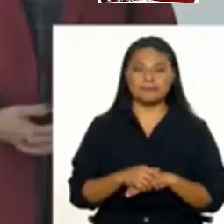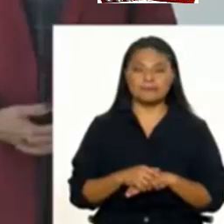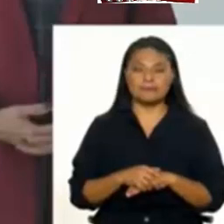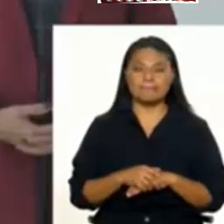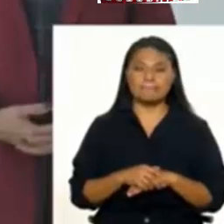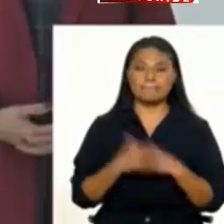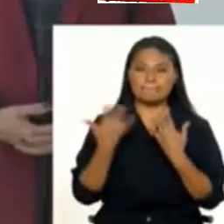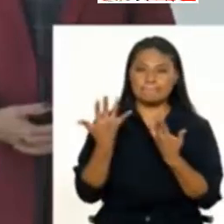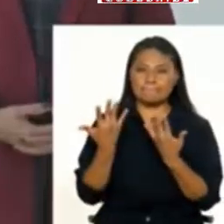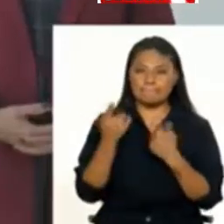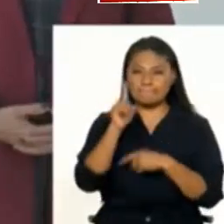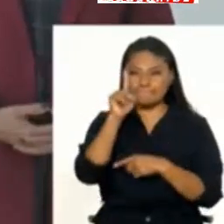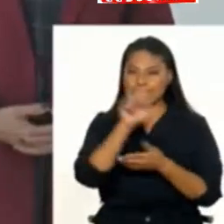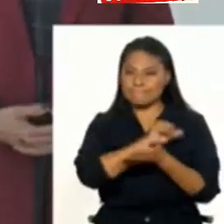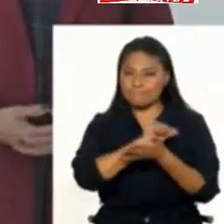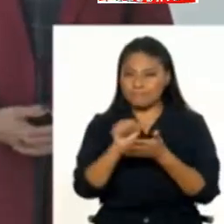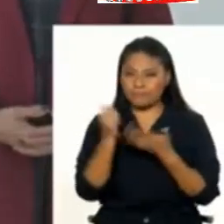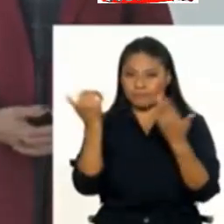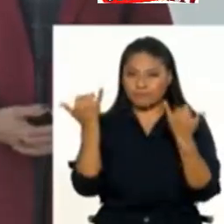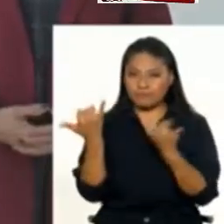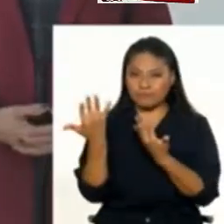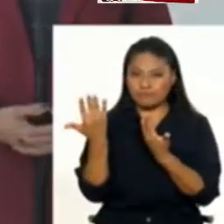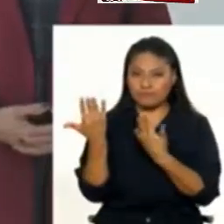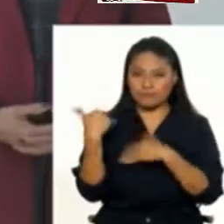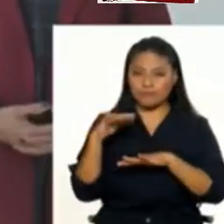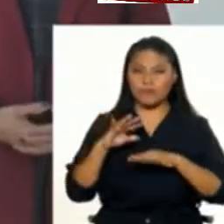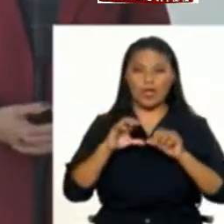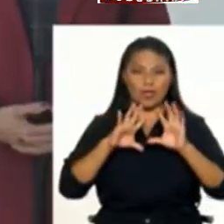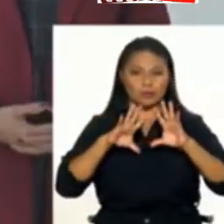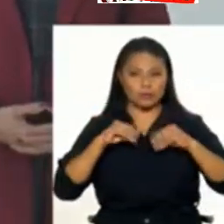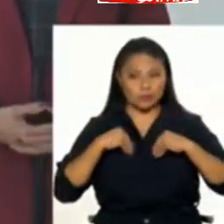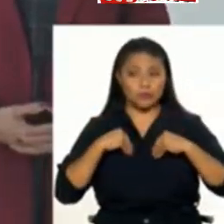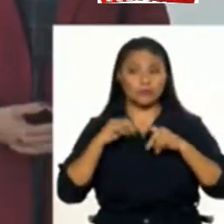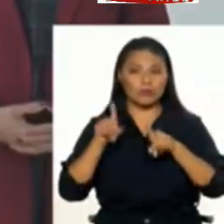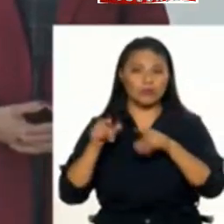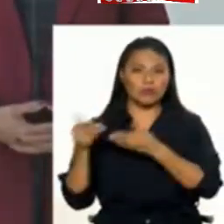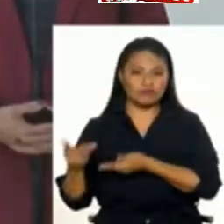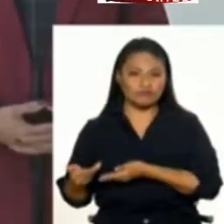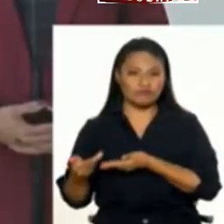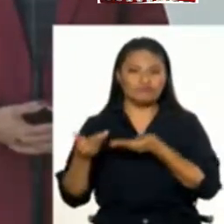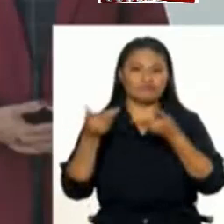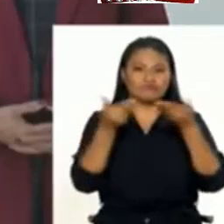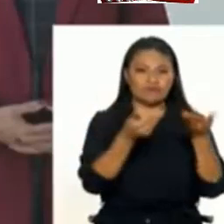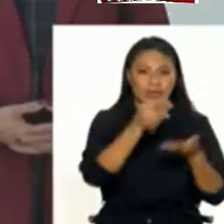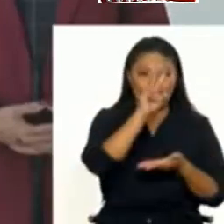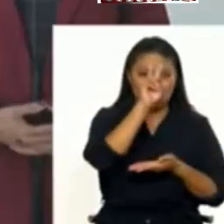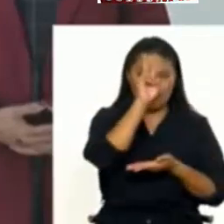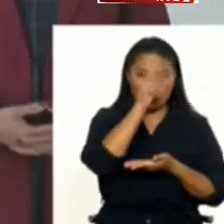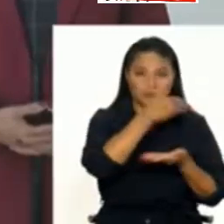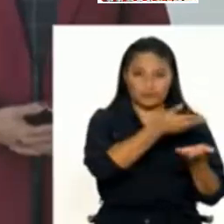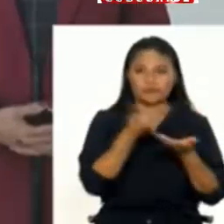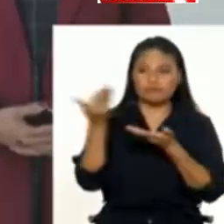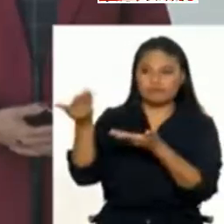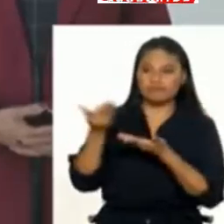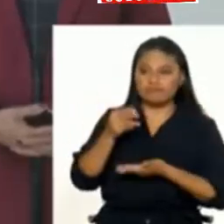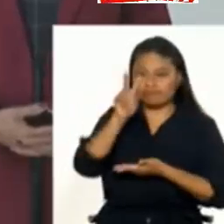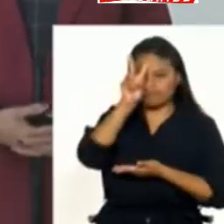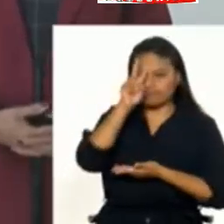durante un mes y luego vamos a traspasar la presidencia pro tempore al